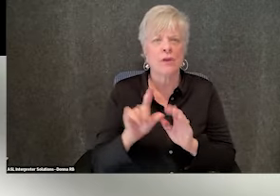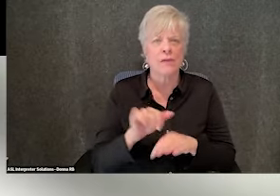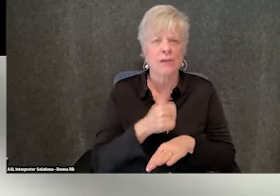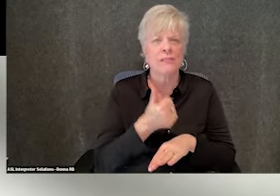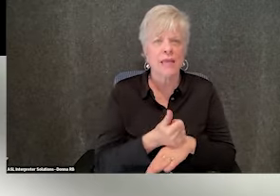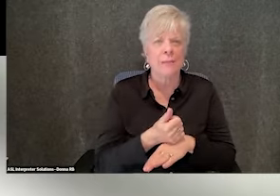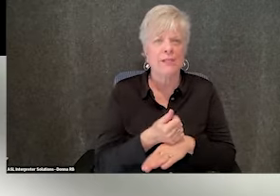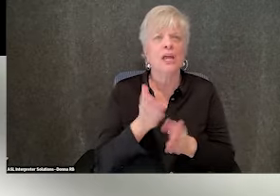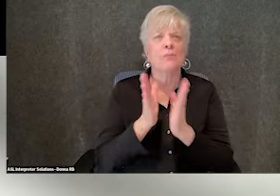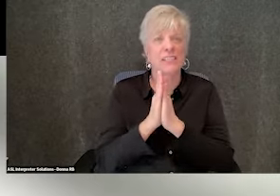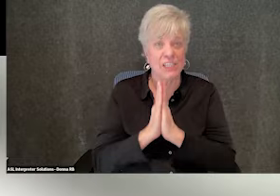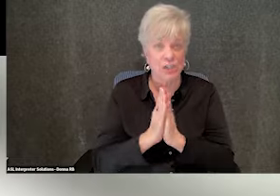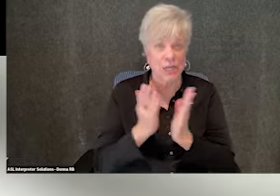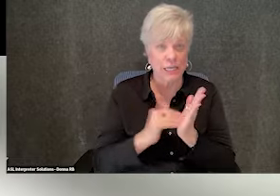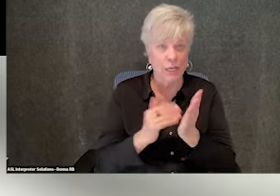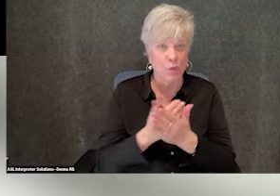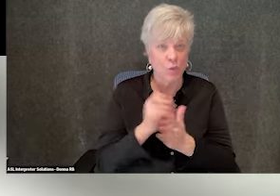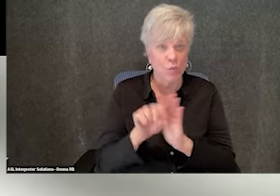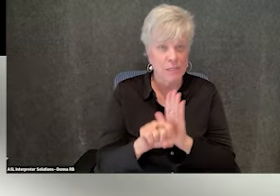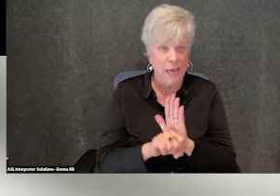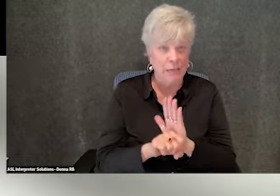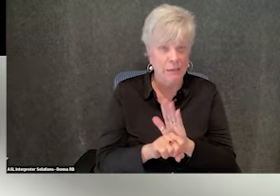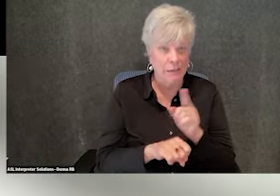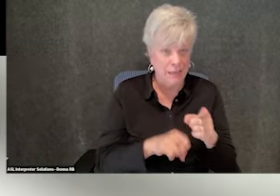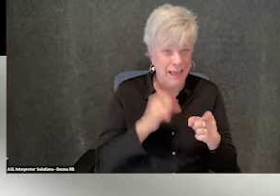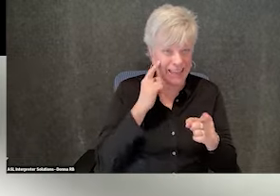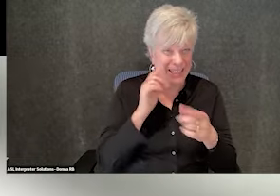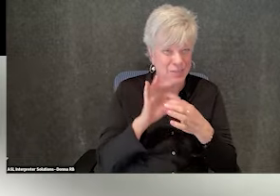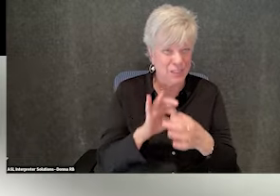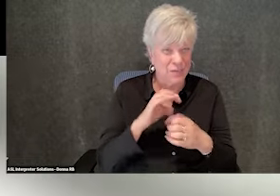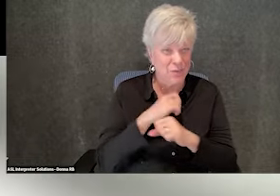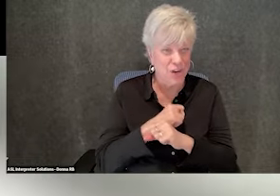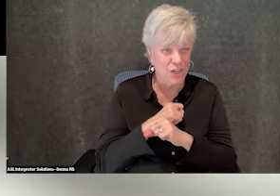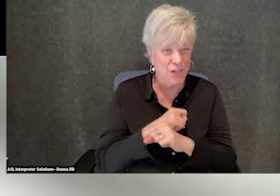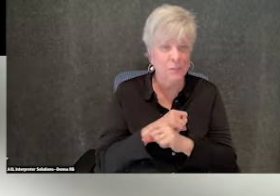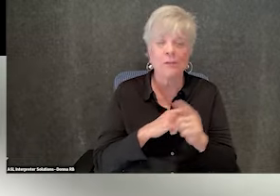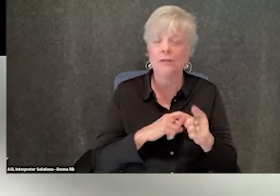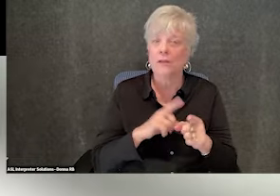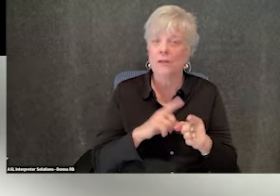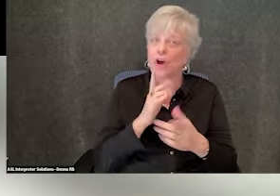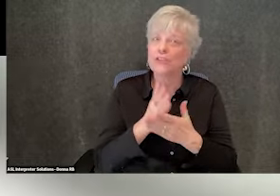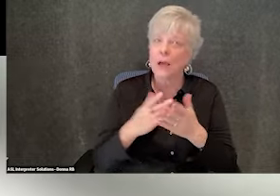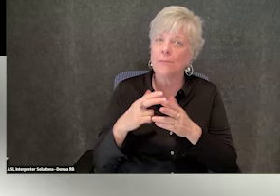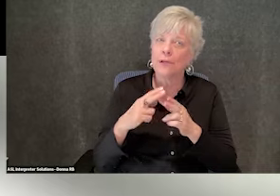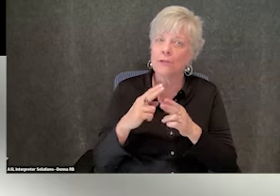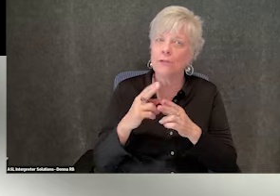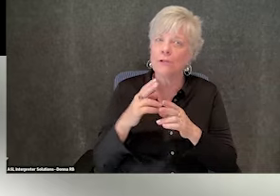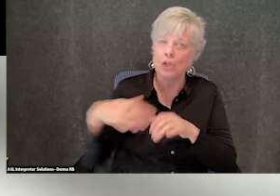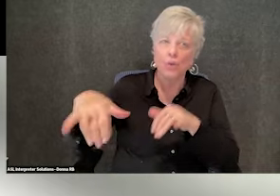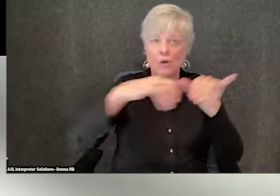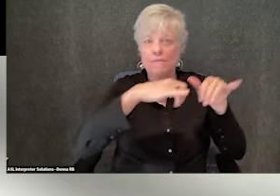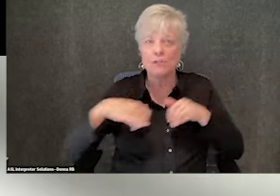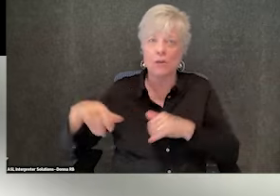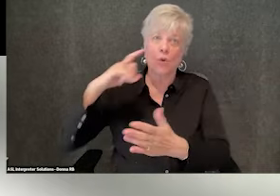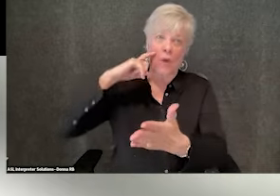de archivos. Si uno se cambia de estado, yo creo que esto tiene que ver, están preguntando